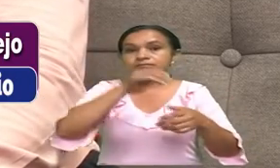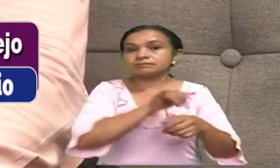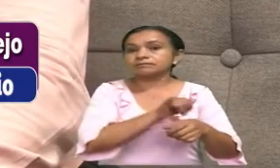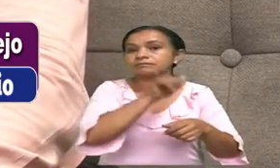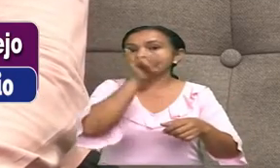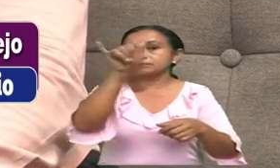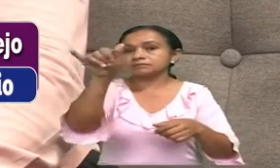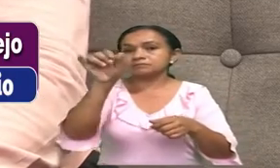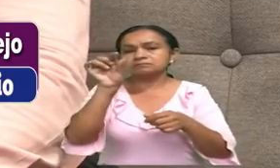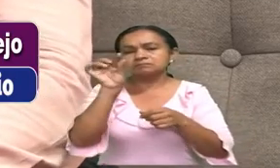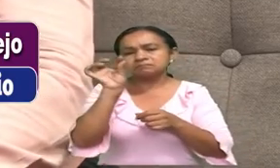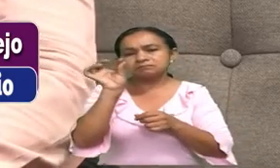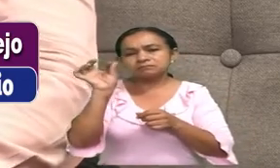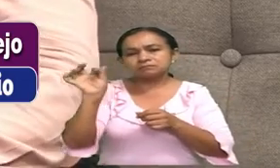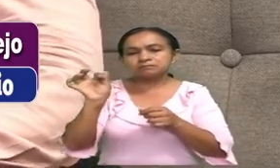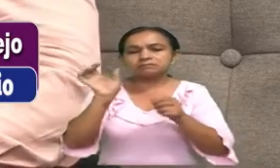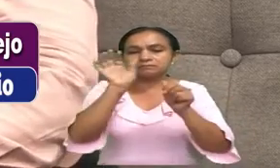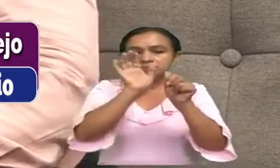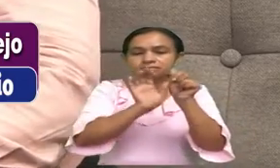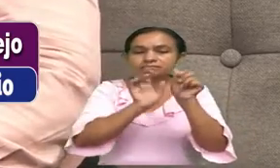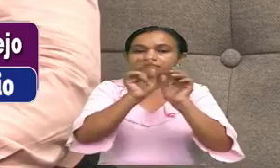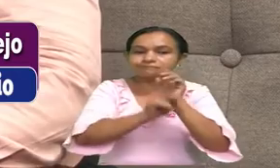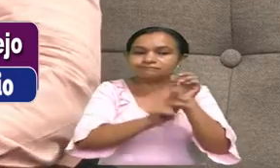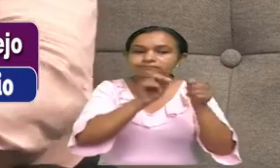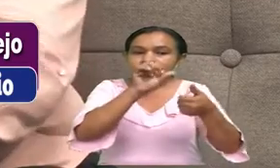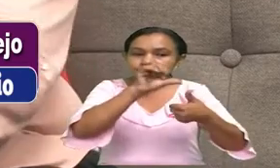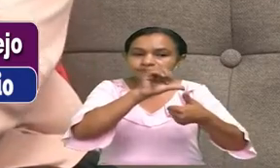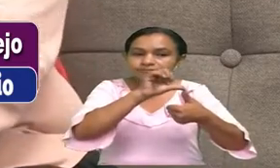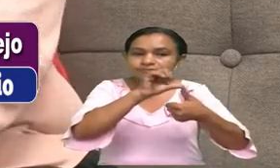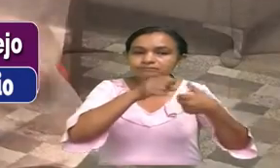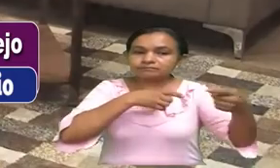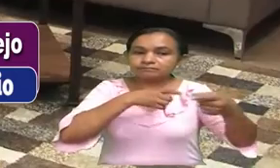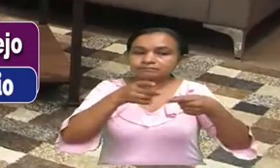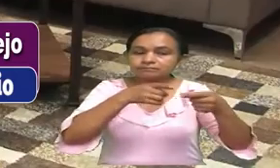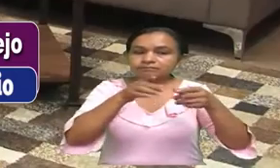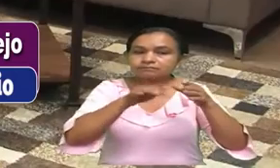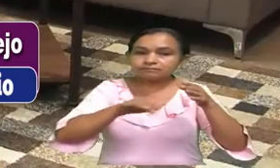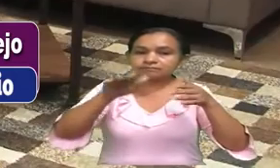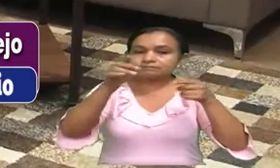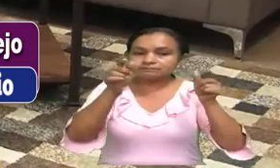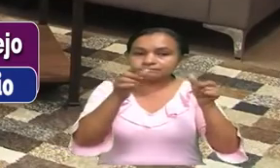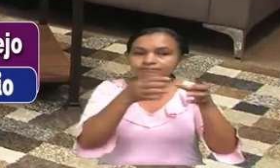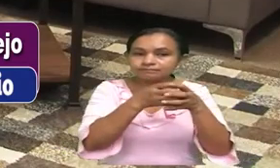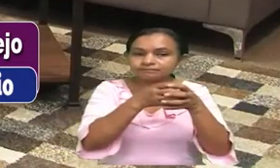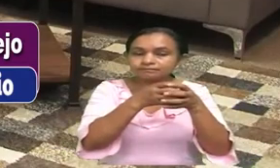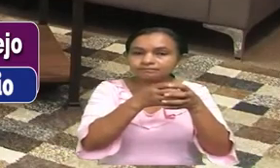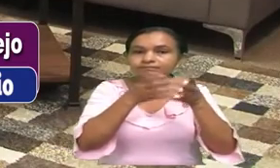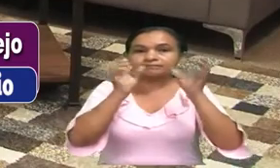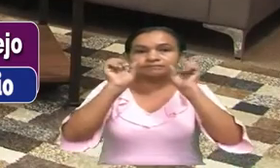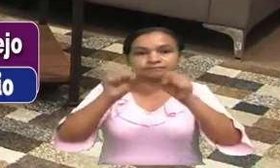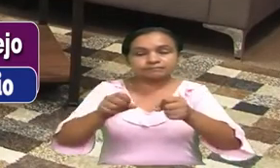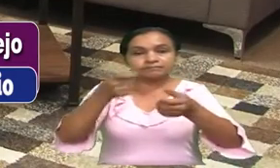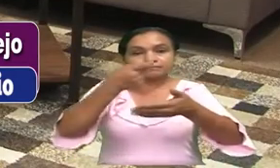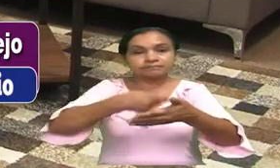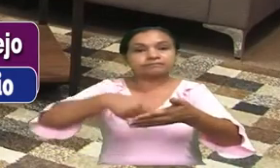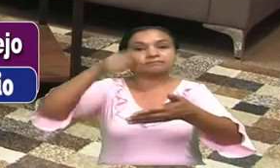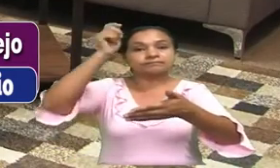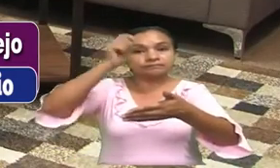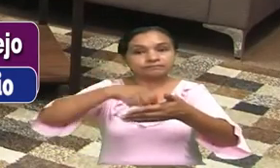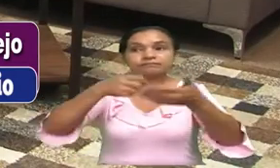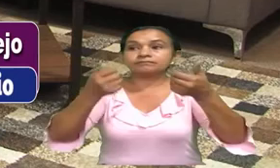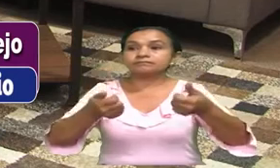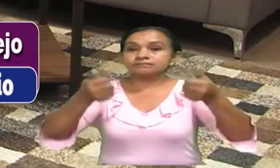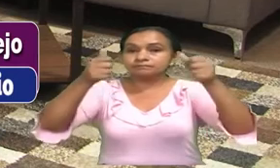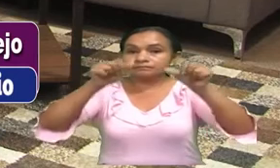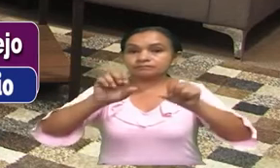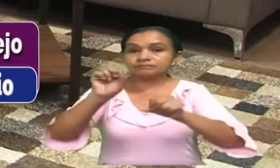muy mínimo lo que puede ir de cada país. Las delegaciones son las delegaciones son mucho más reducidas. También se firmó un convenio que lo